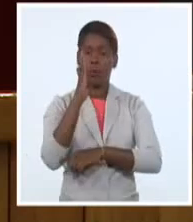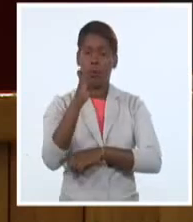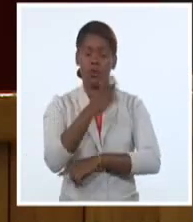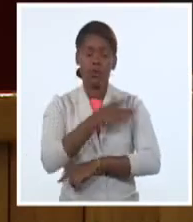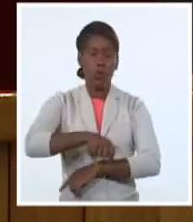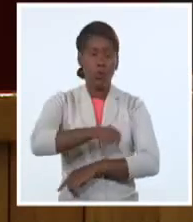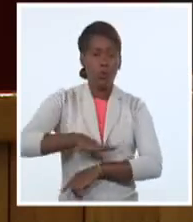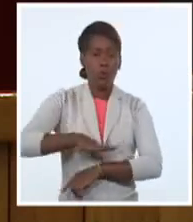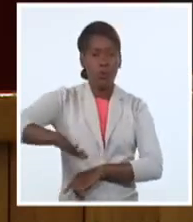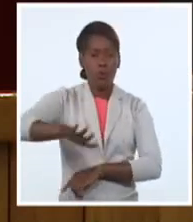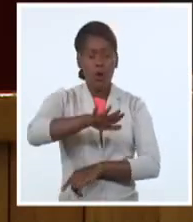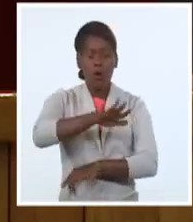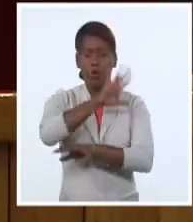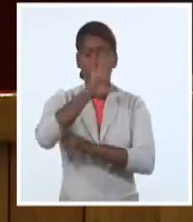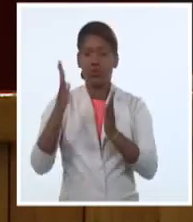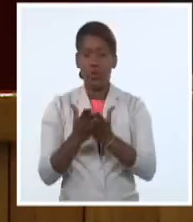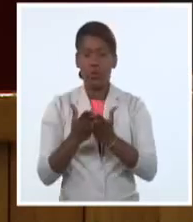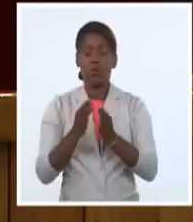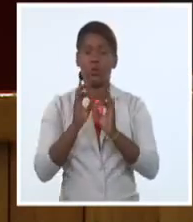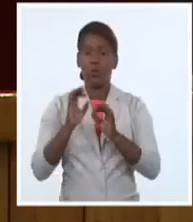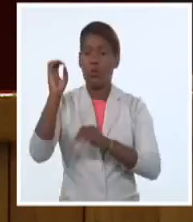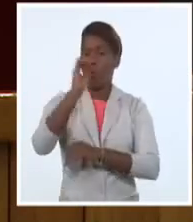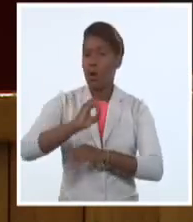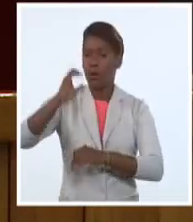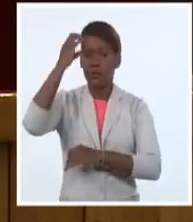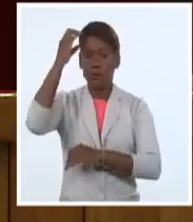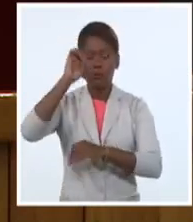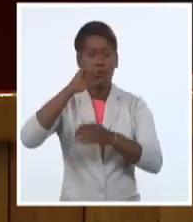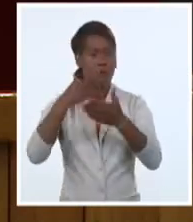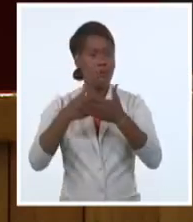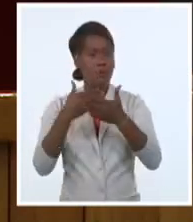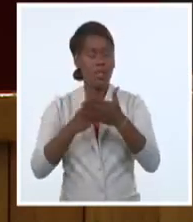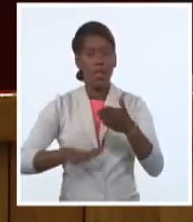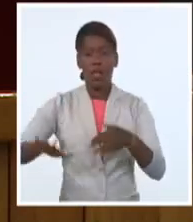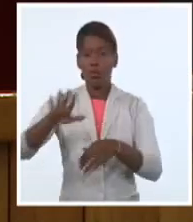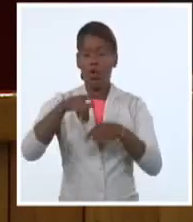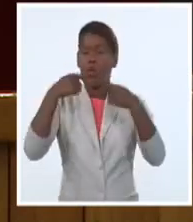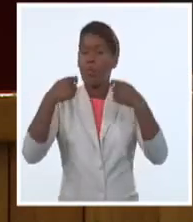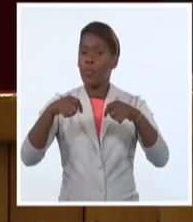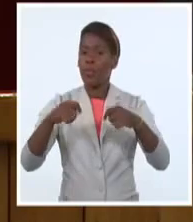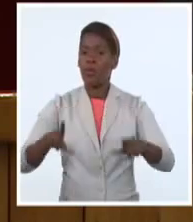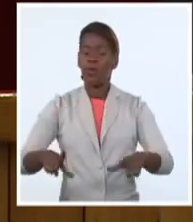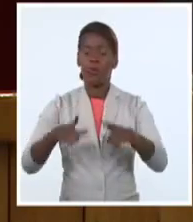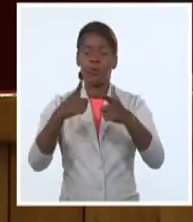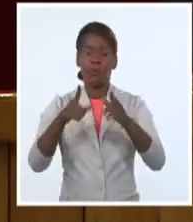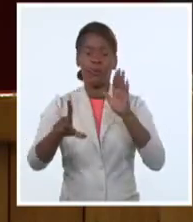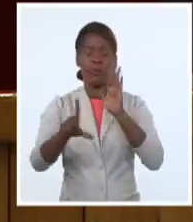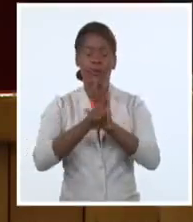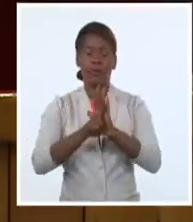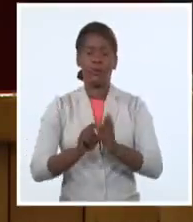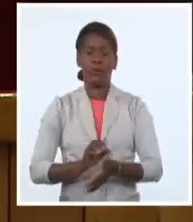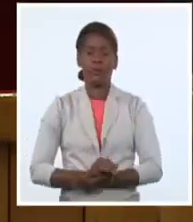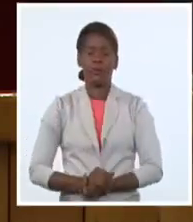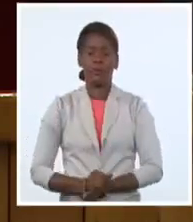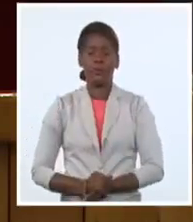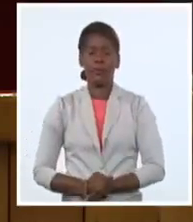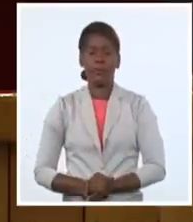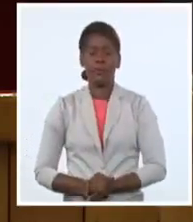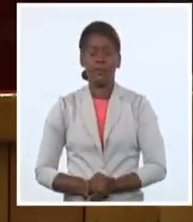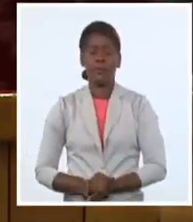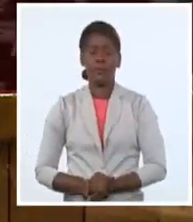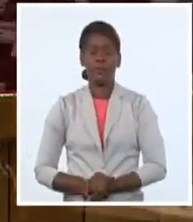de las organizaciones, las entidades y los individuos, se ajustan a lo que ésta dispone.